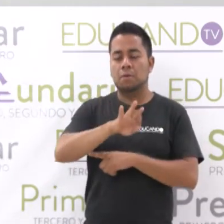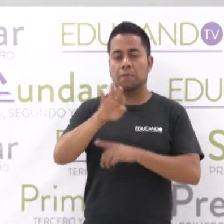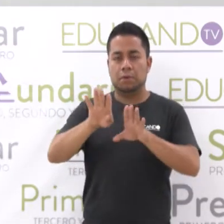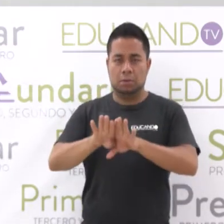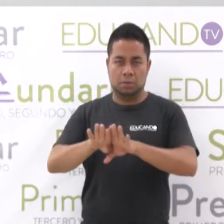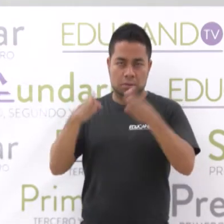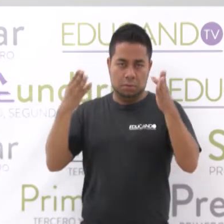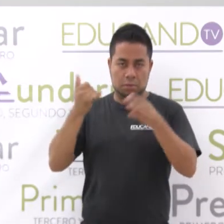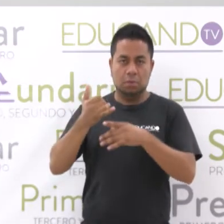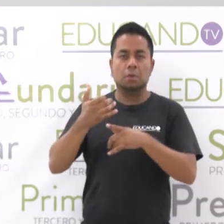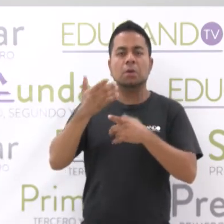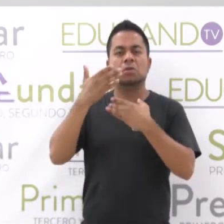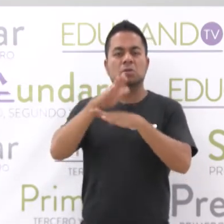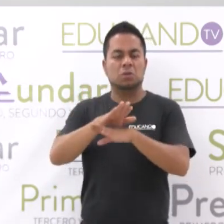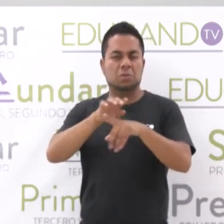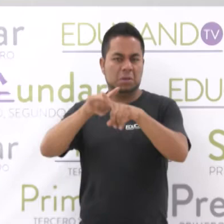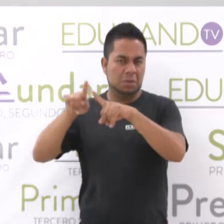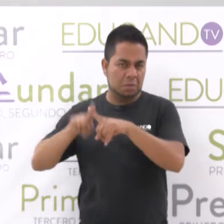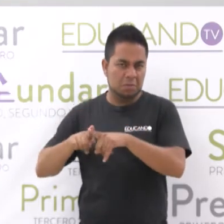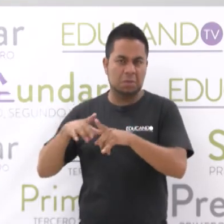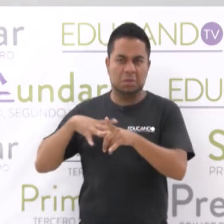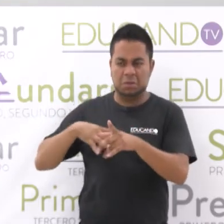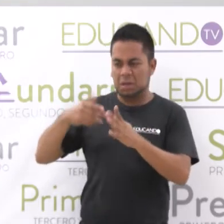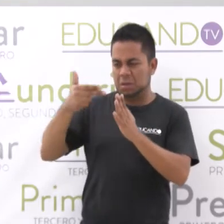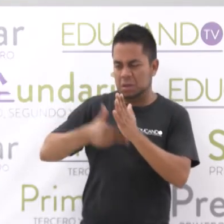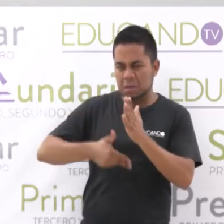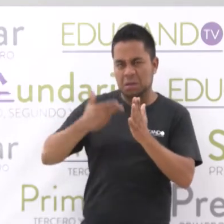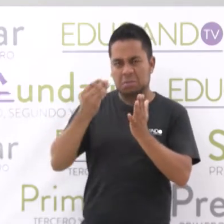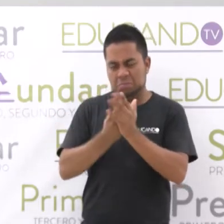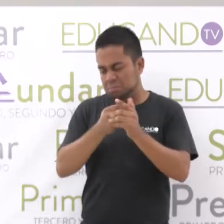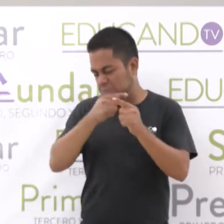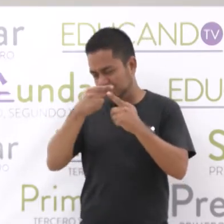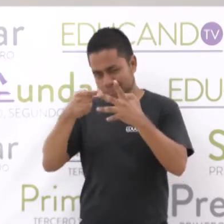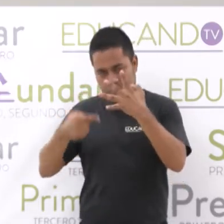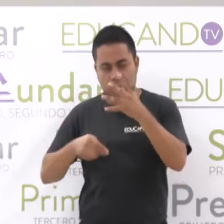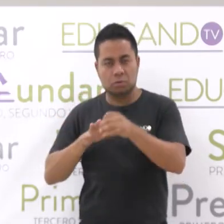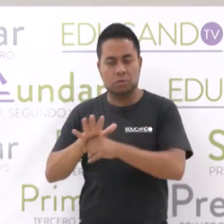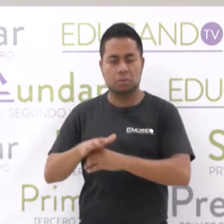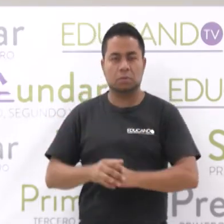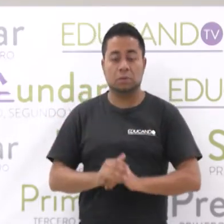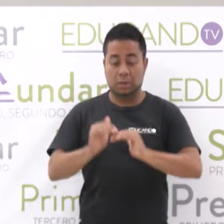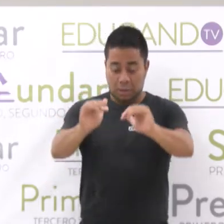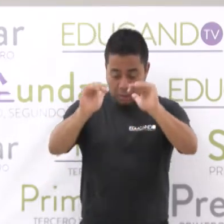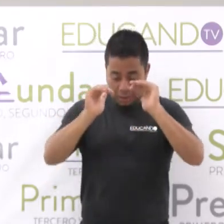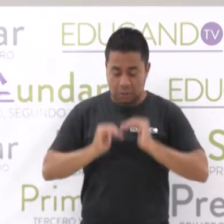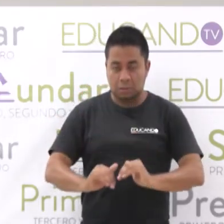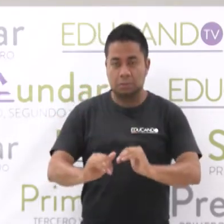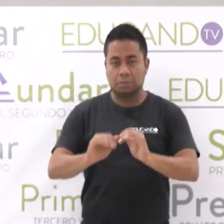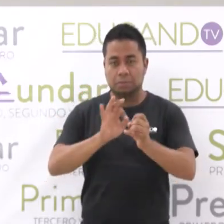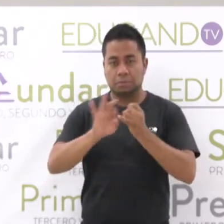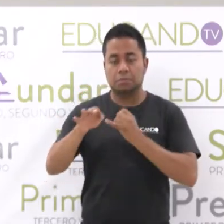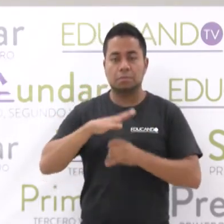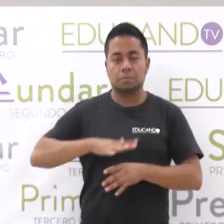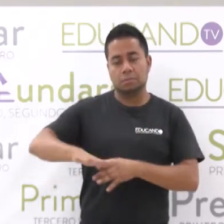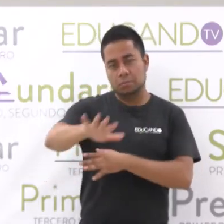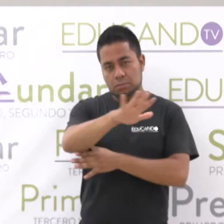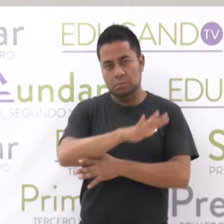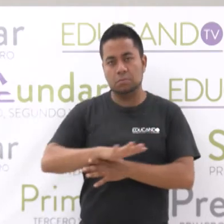la futura organización de eventos, conversaciones y talleres. Hasta abajo tenemos un